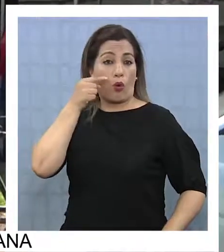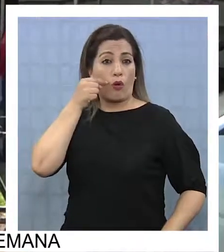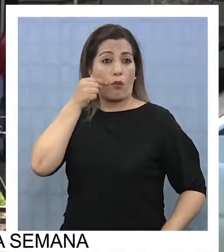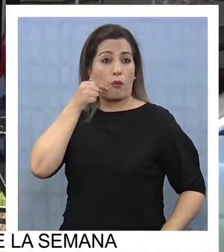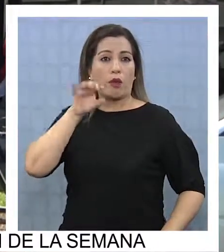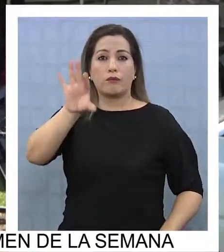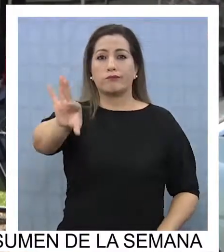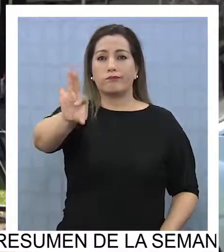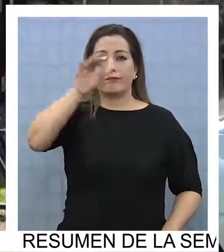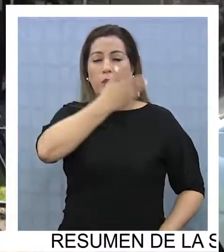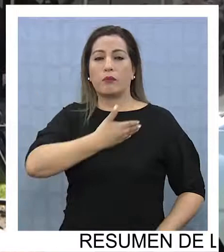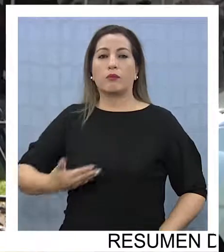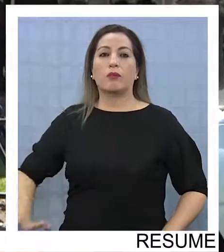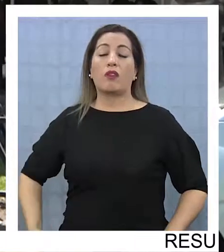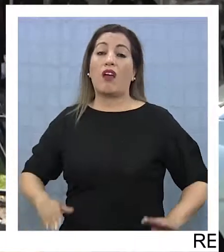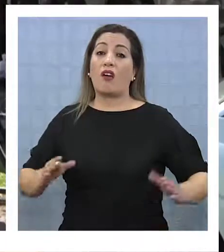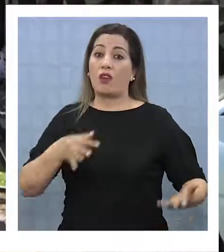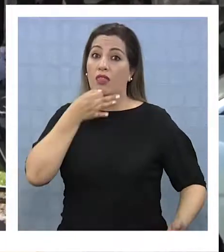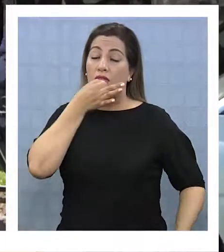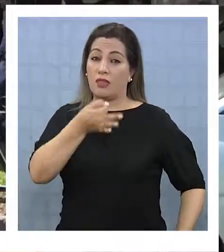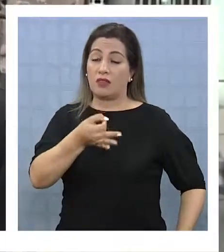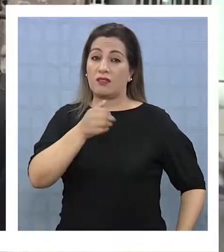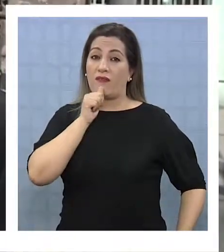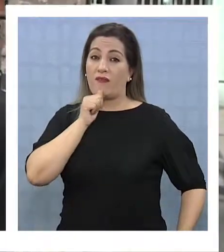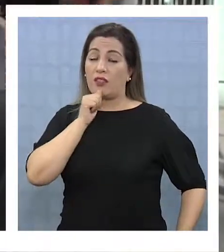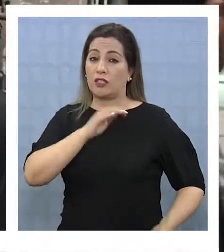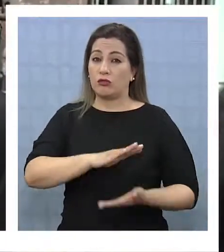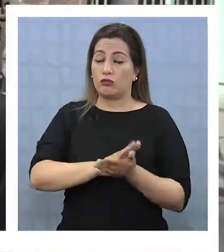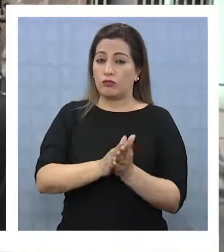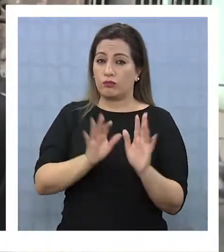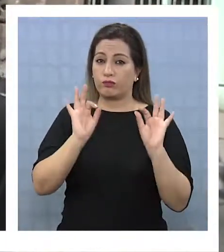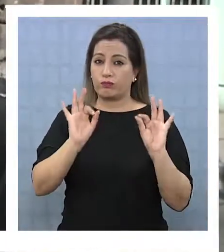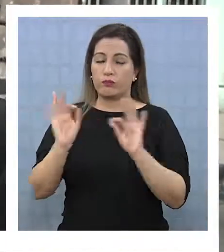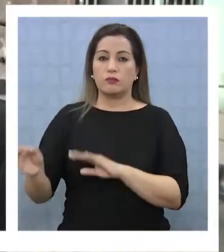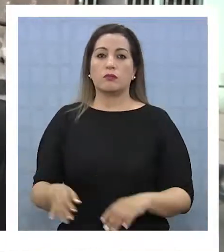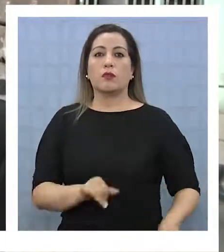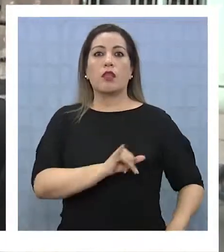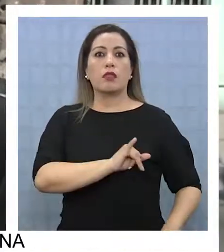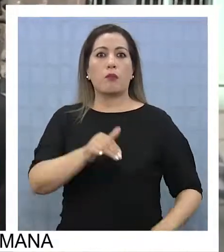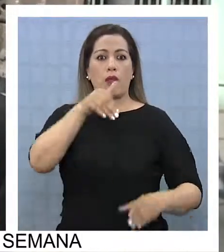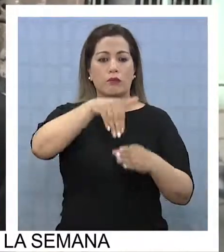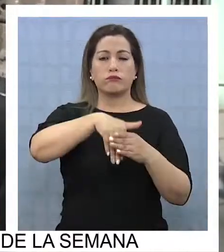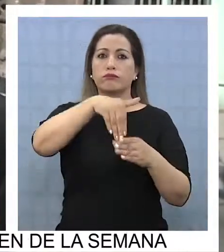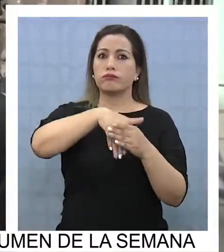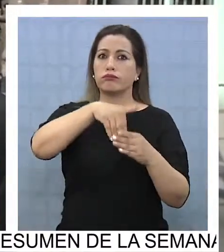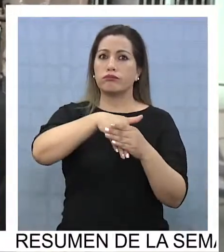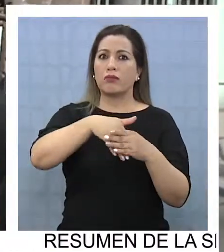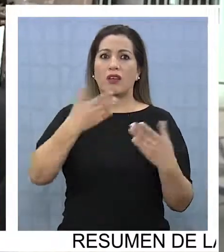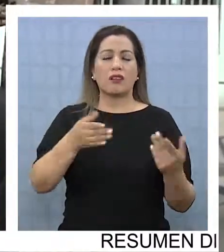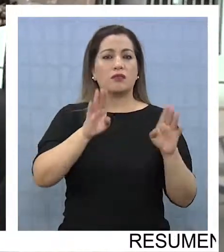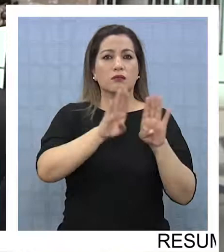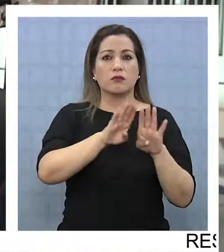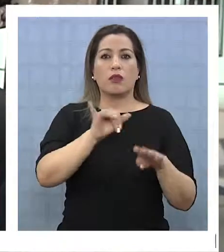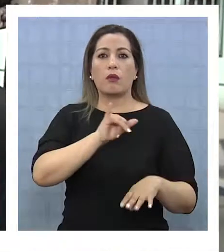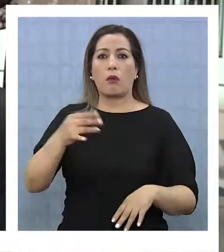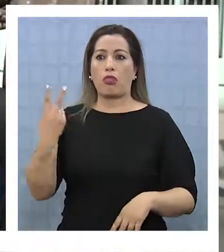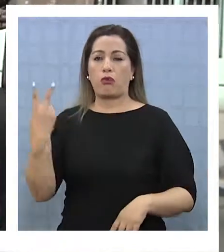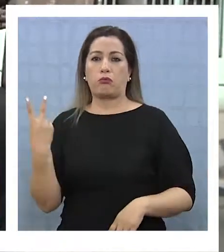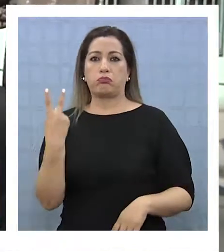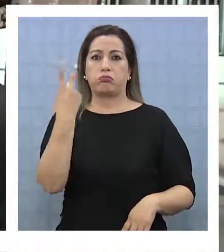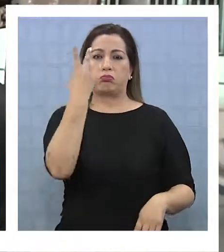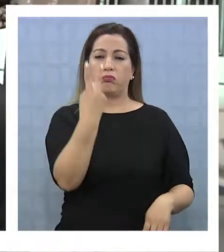en un acto en que denuncia irregularidades. Acudieron, luego de cerrado al escrutinio, dos personas que estaban con licencia médica